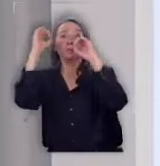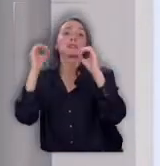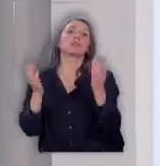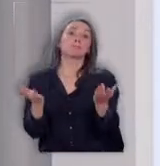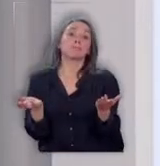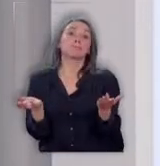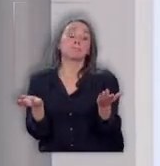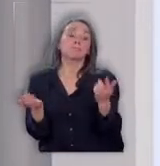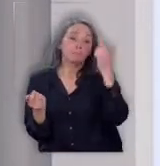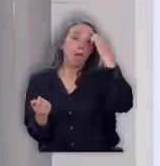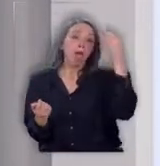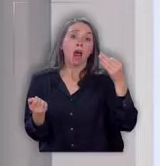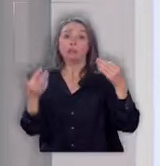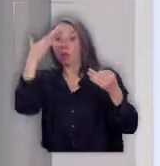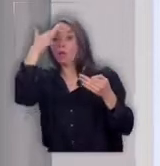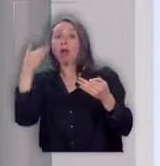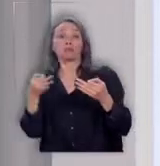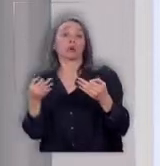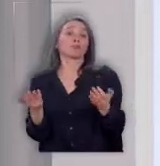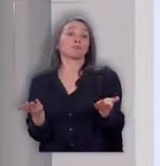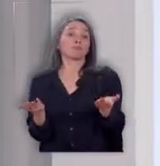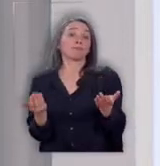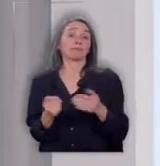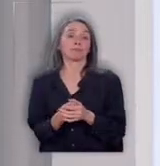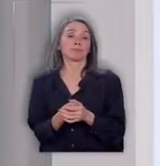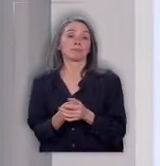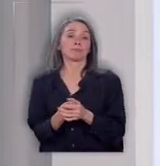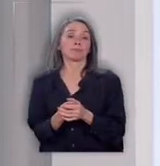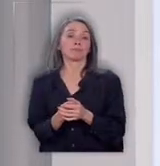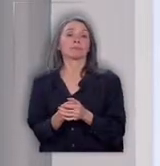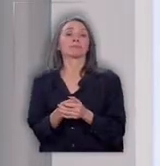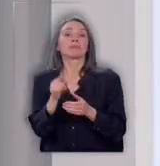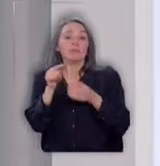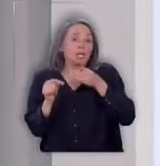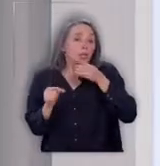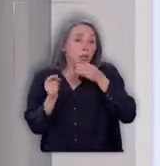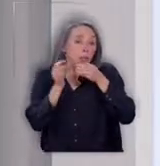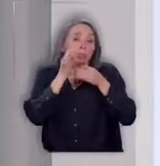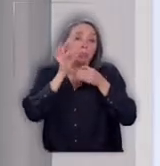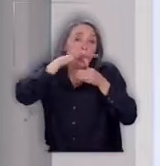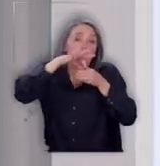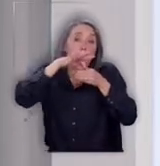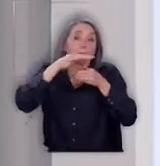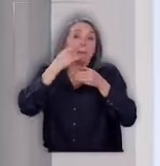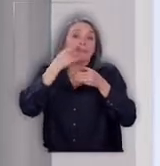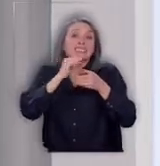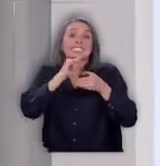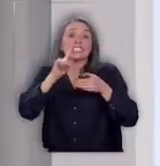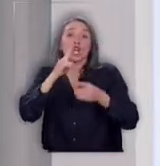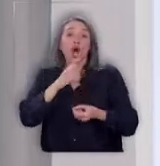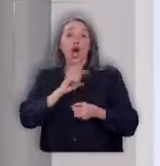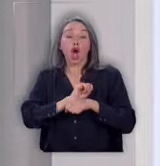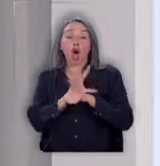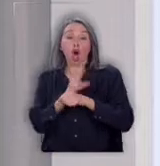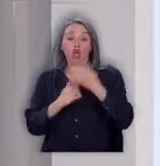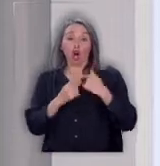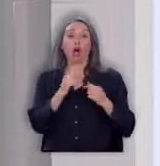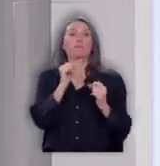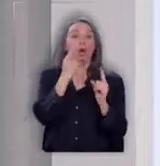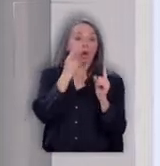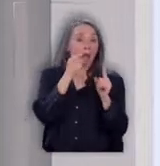eh de razón o sea el el el test de saliva Efectivamente es bastante